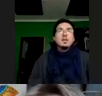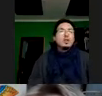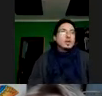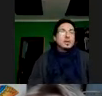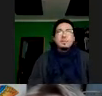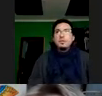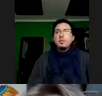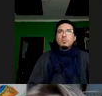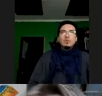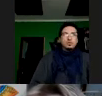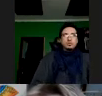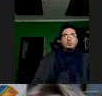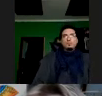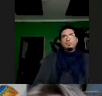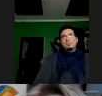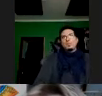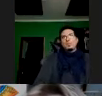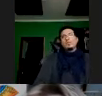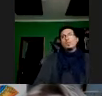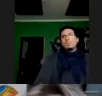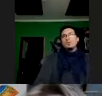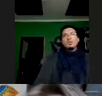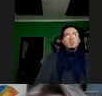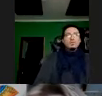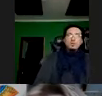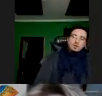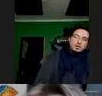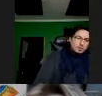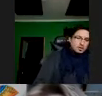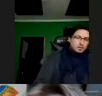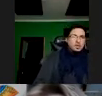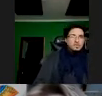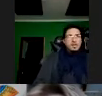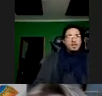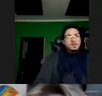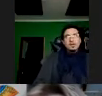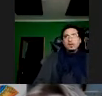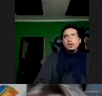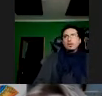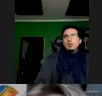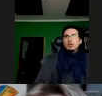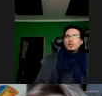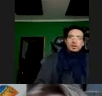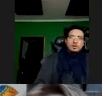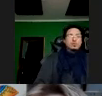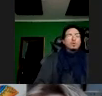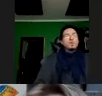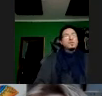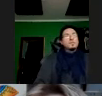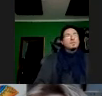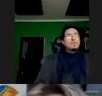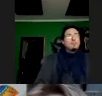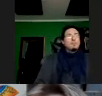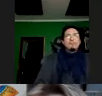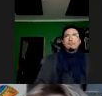Quedan, chiquillos, para que me respondan 2 minutos. Si no me responden en 2 minutos, lamentablemente voy a tener que cerrar la clase y no van a tener sus 4